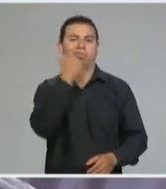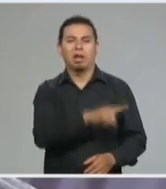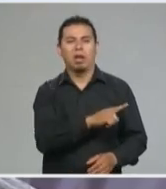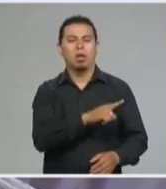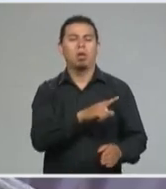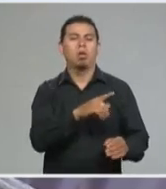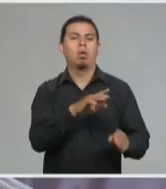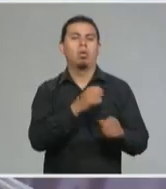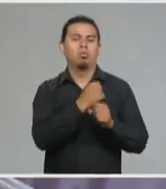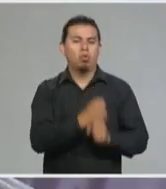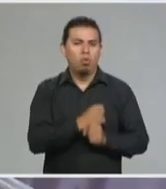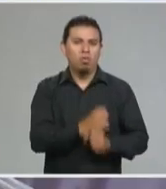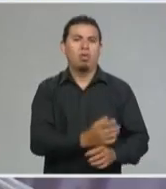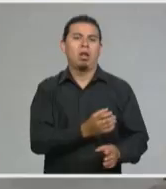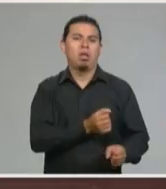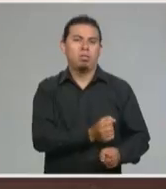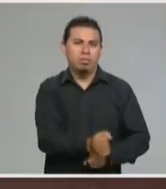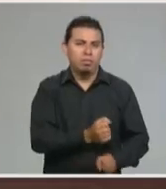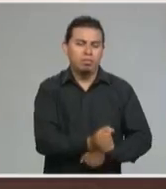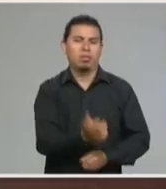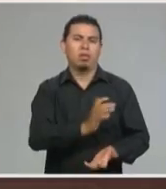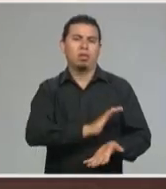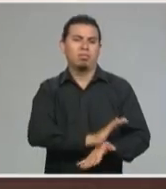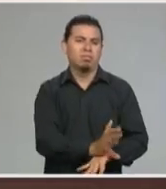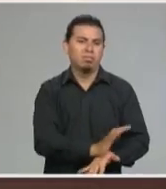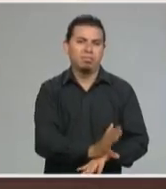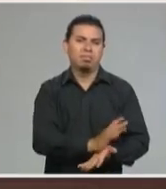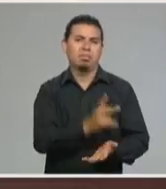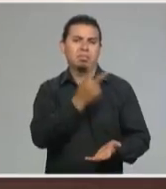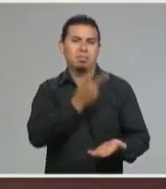una sobreexplotación. Y así lo dijeron.